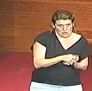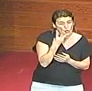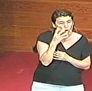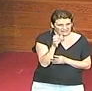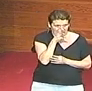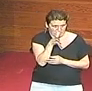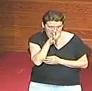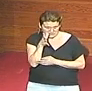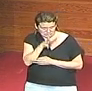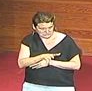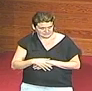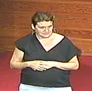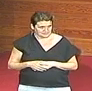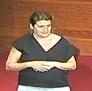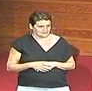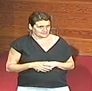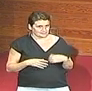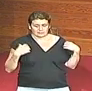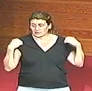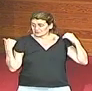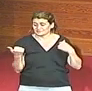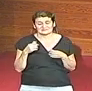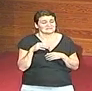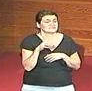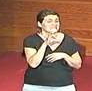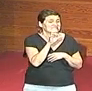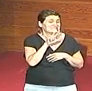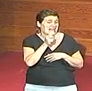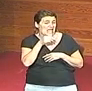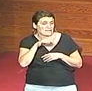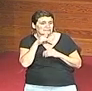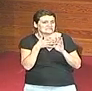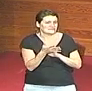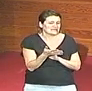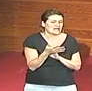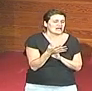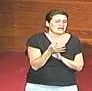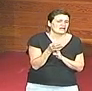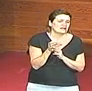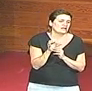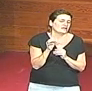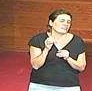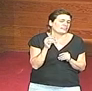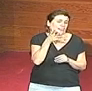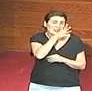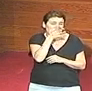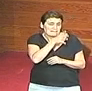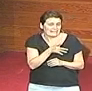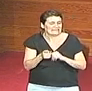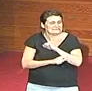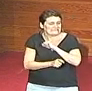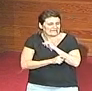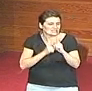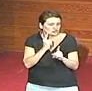son? Son siglas en inglés que se traducen como demandas estratégicas contra la participación pública. Son